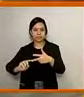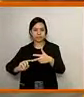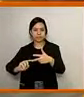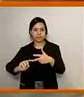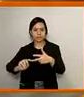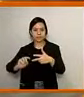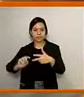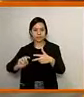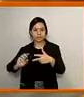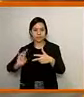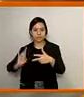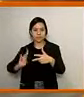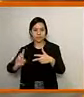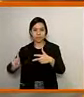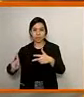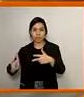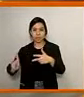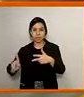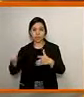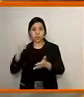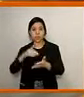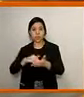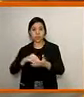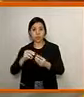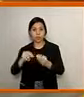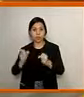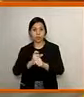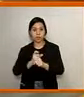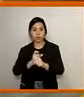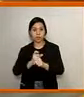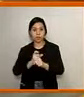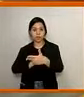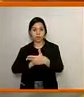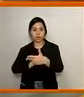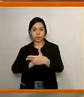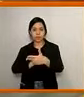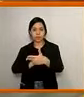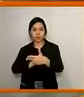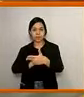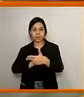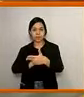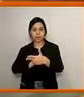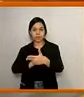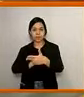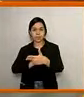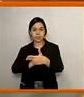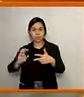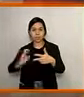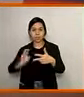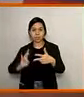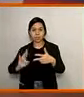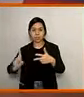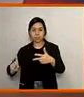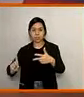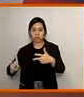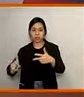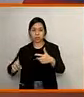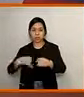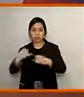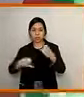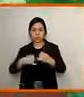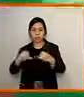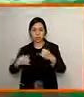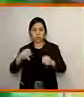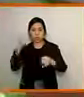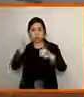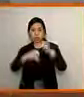Es el 71. Repito los tres números ganadores: 00, 59 y 71. Jugadores, y